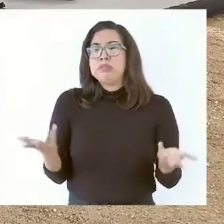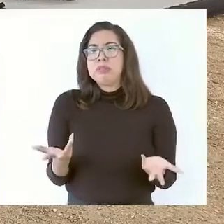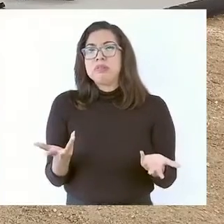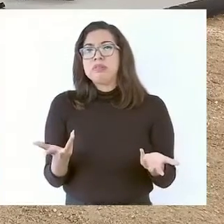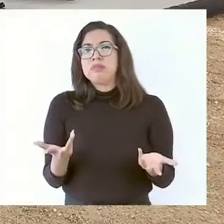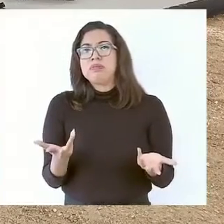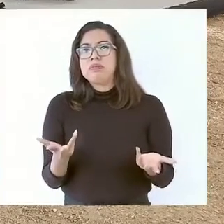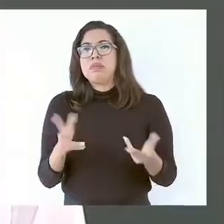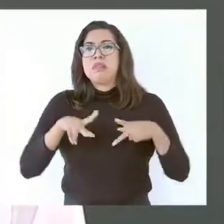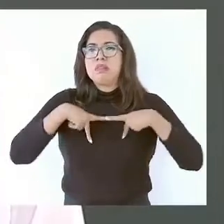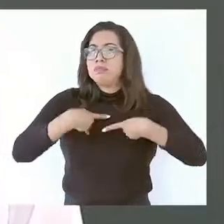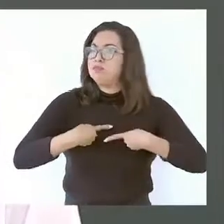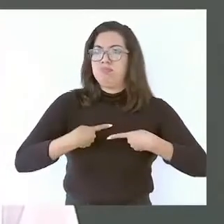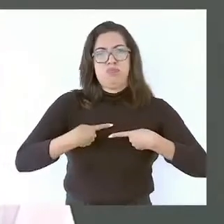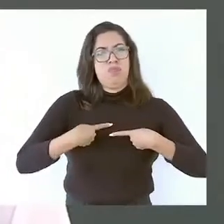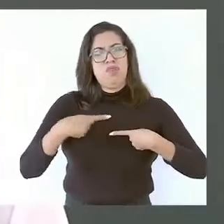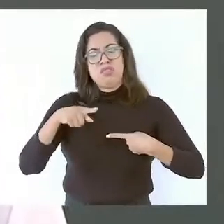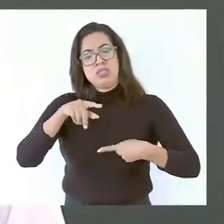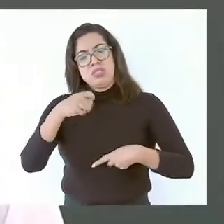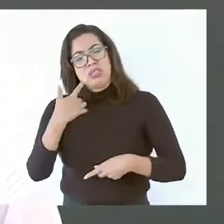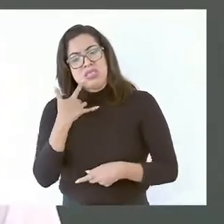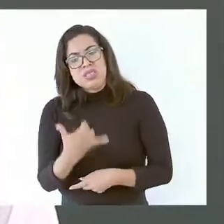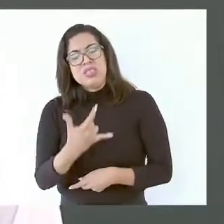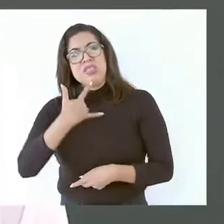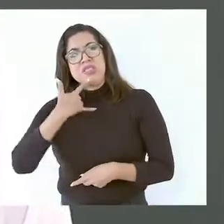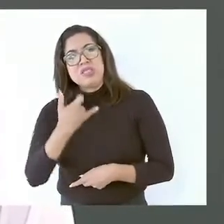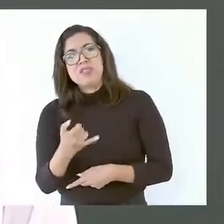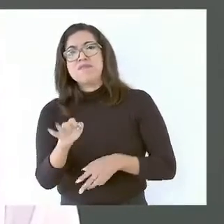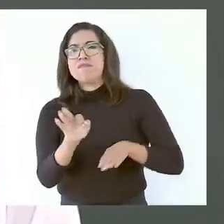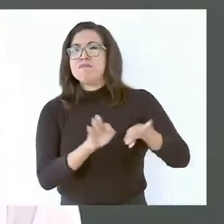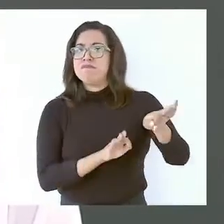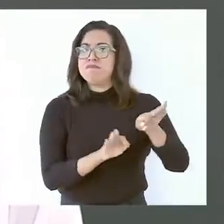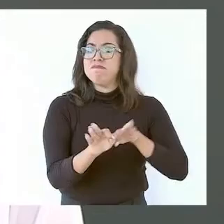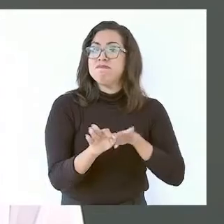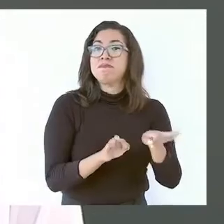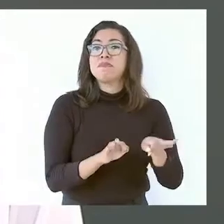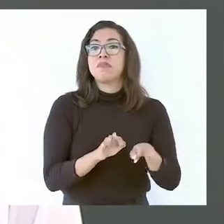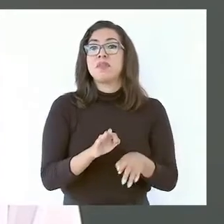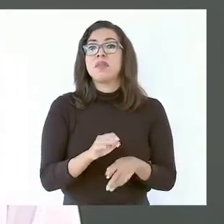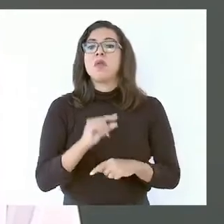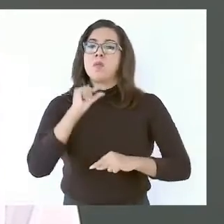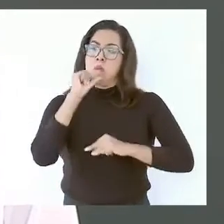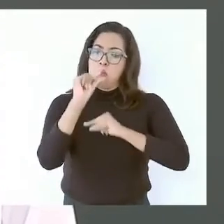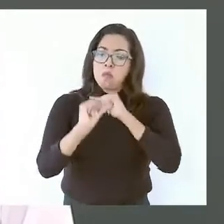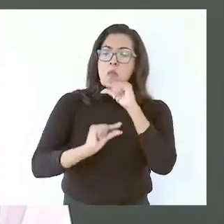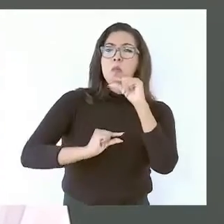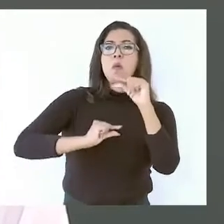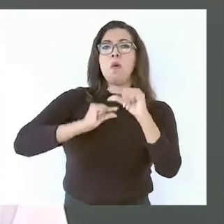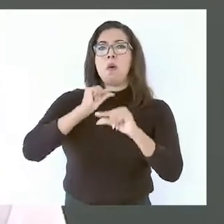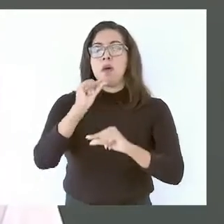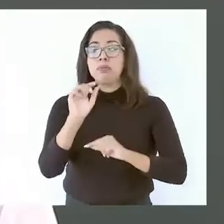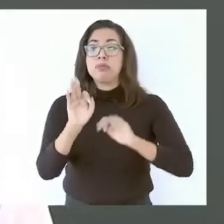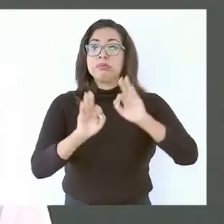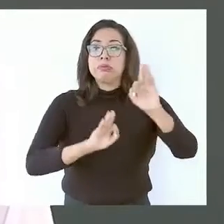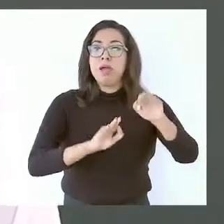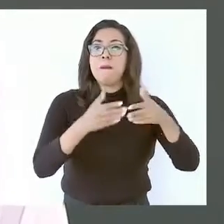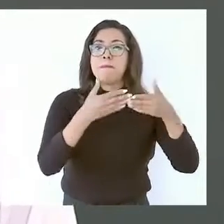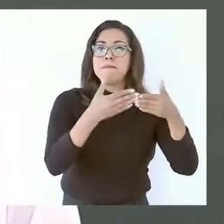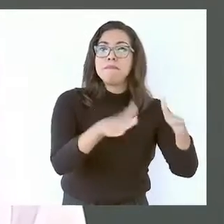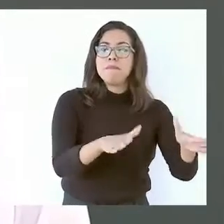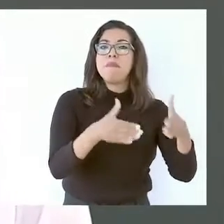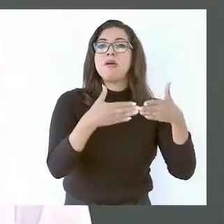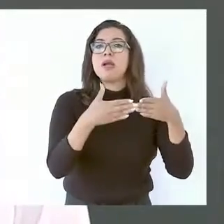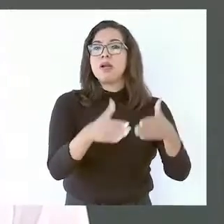gobierno llevó a cabo una reactivación de la economía de forma gradual, ordenada y responsable. El reto era y es